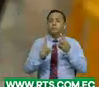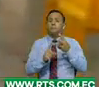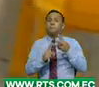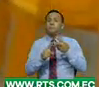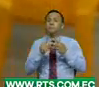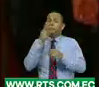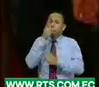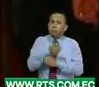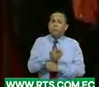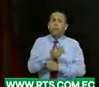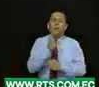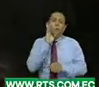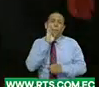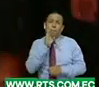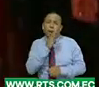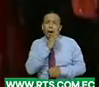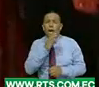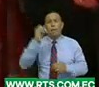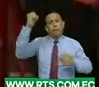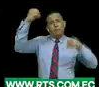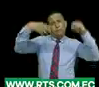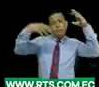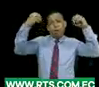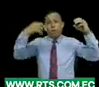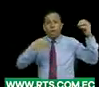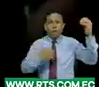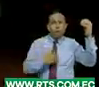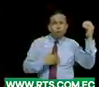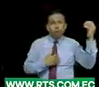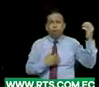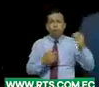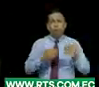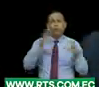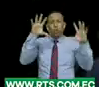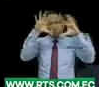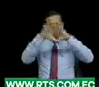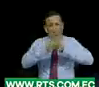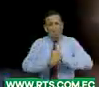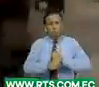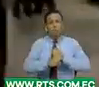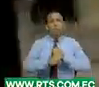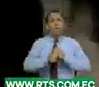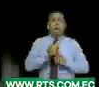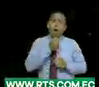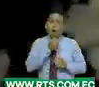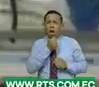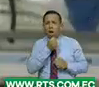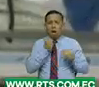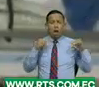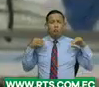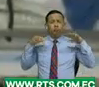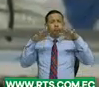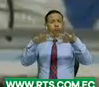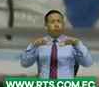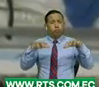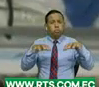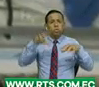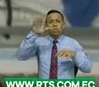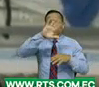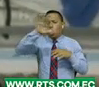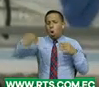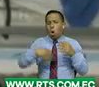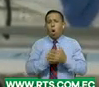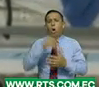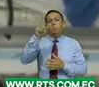discotecas y centros de diversión nocturna así como los espectáculos públicos y es que estas decisiones se adoptan a frente a los altos niveles de